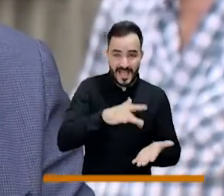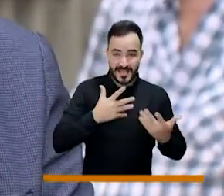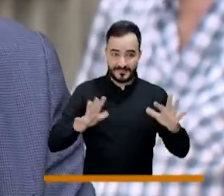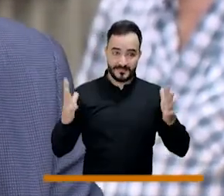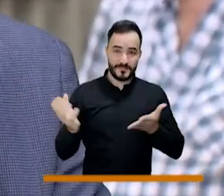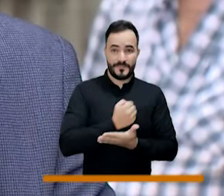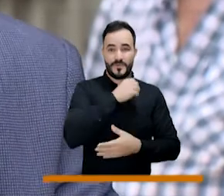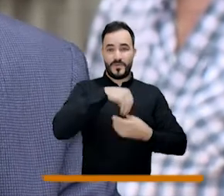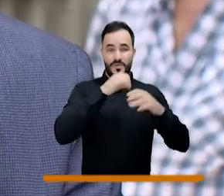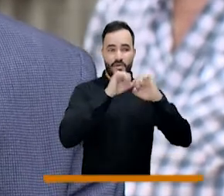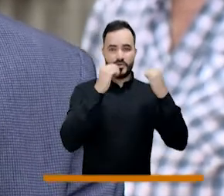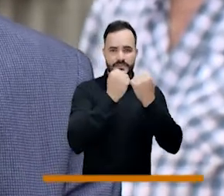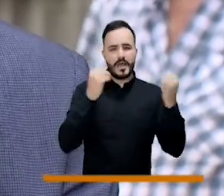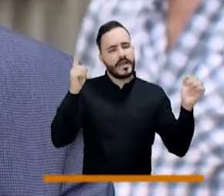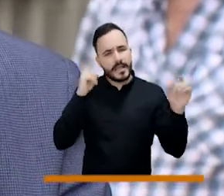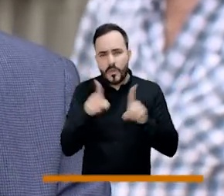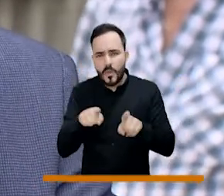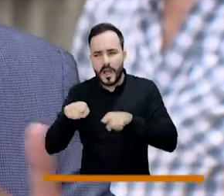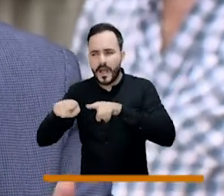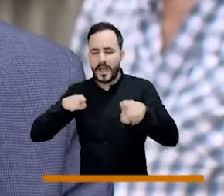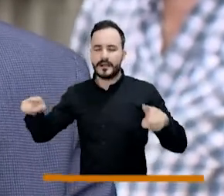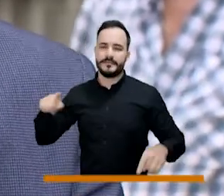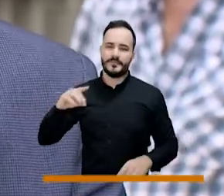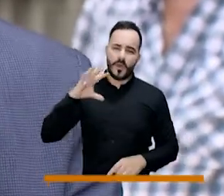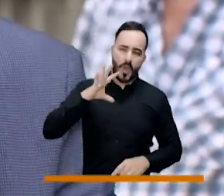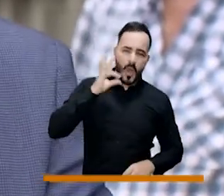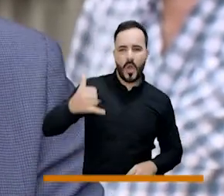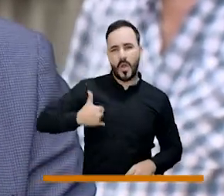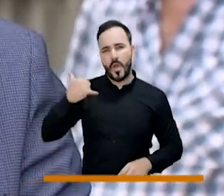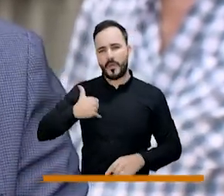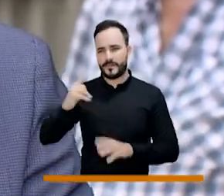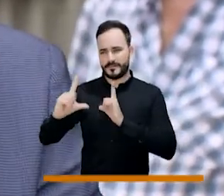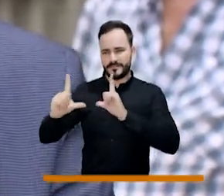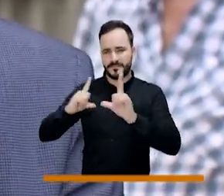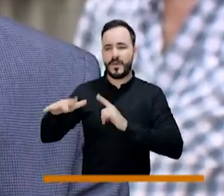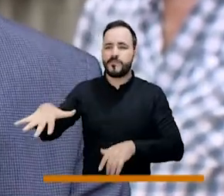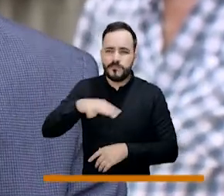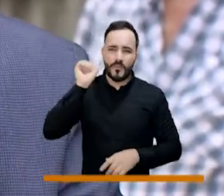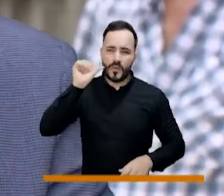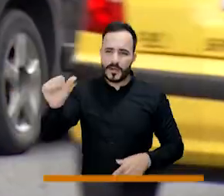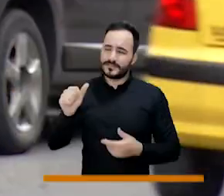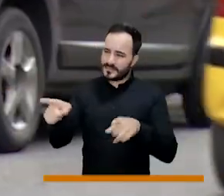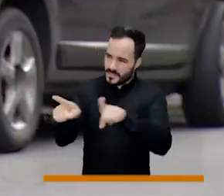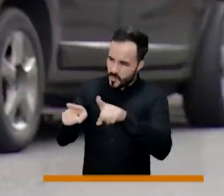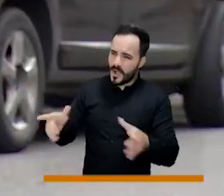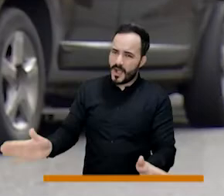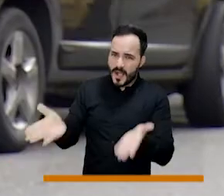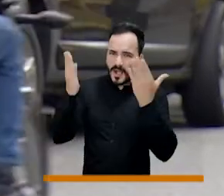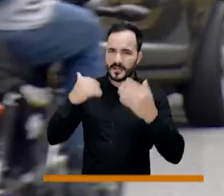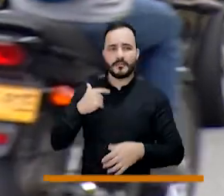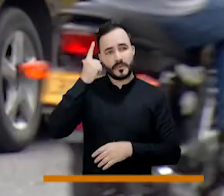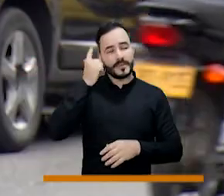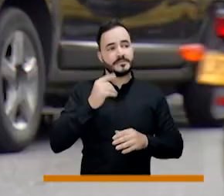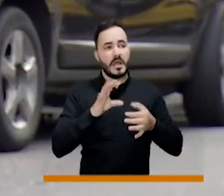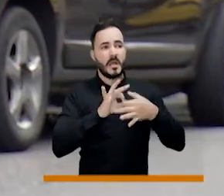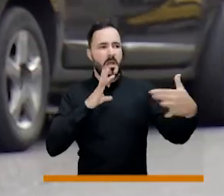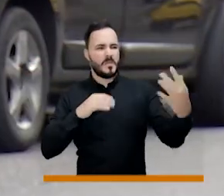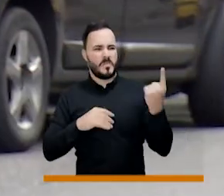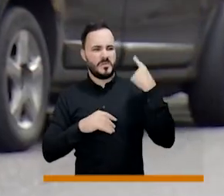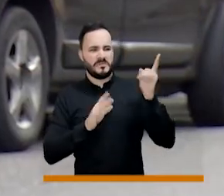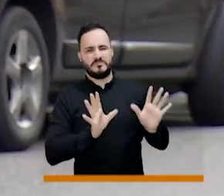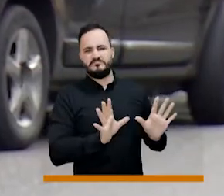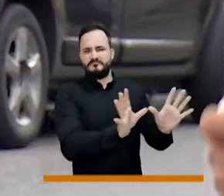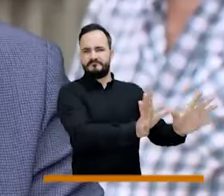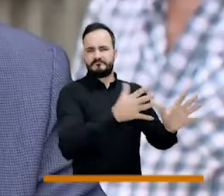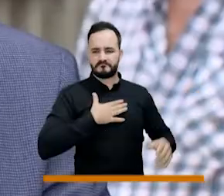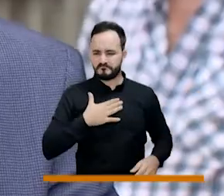es decirle a los demás jóvenes y mujeres que nos ven que también pueden llegar a hacerlo, que no es un tema exclusivamente de los